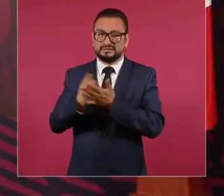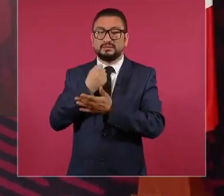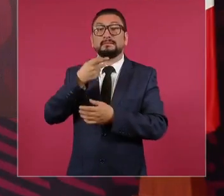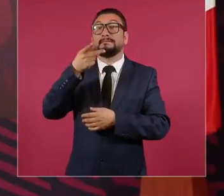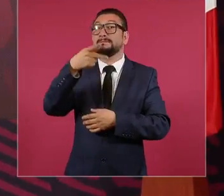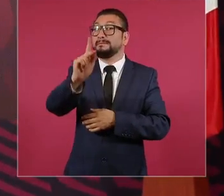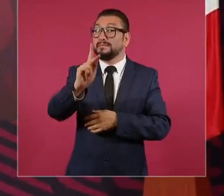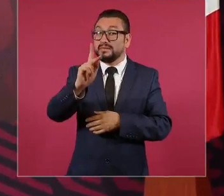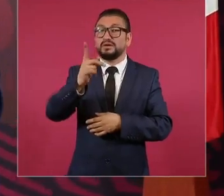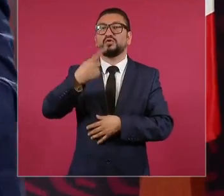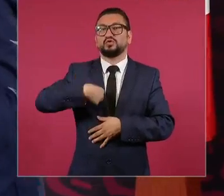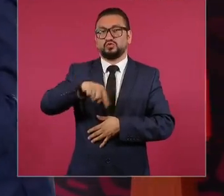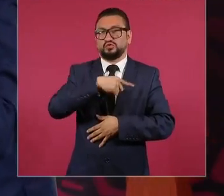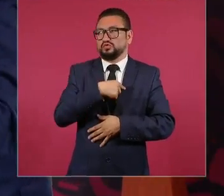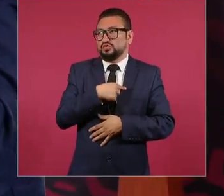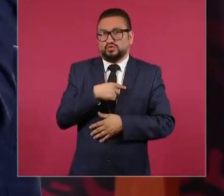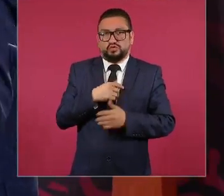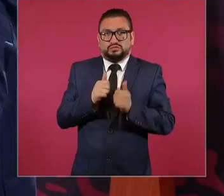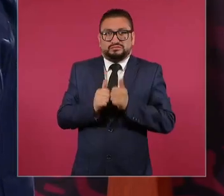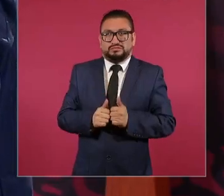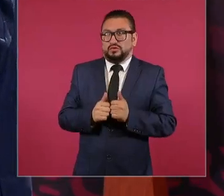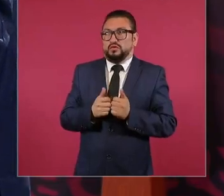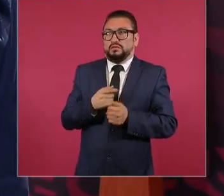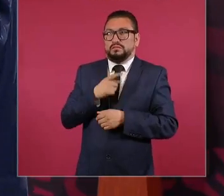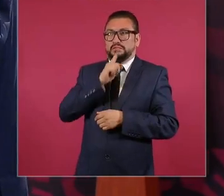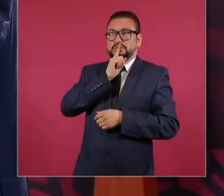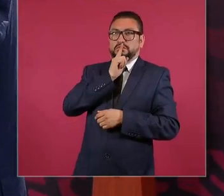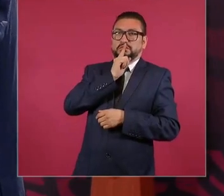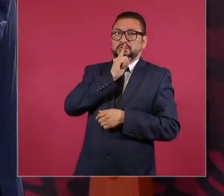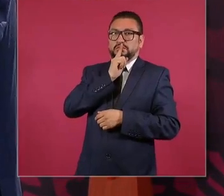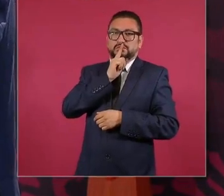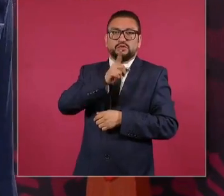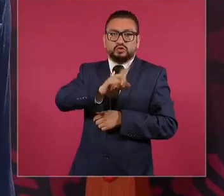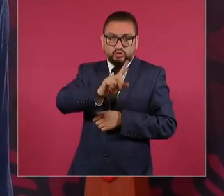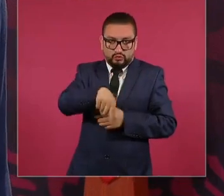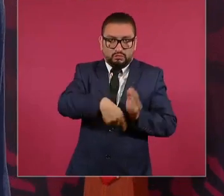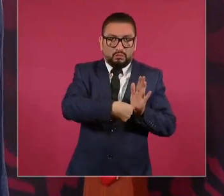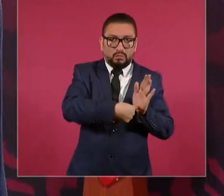ya no nos quedamos con todo esto.